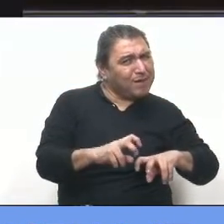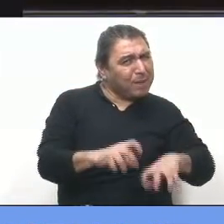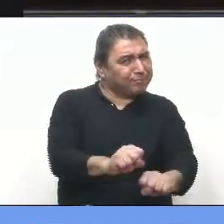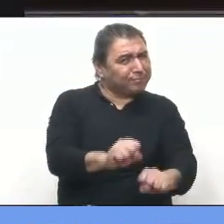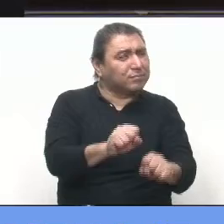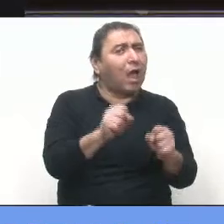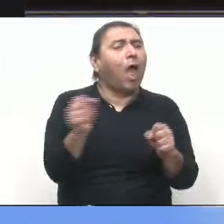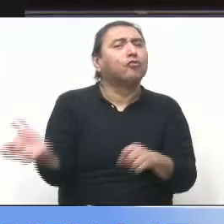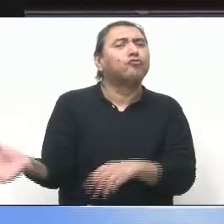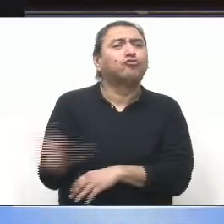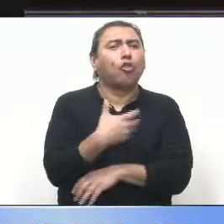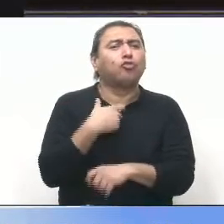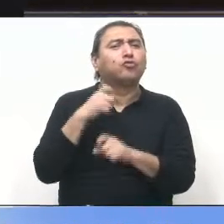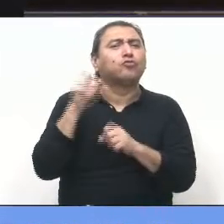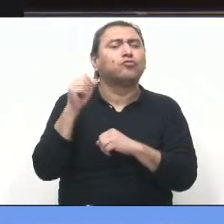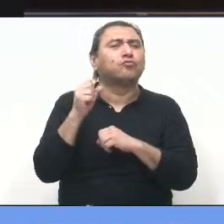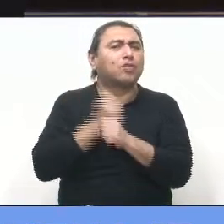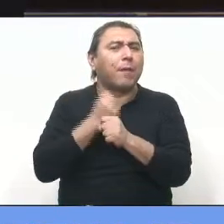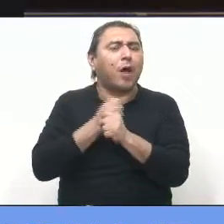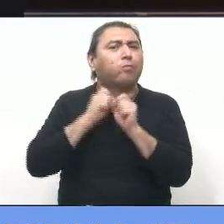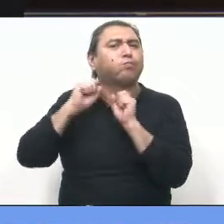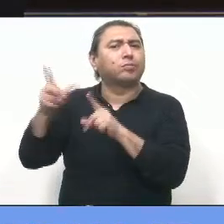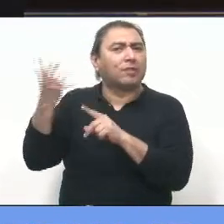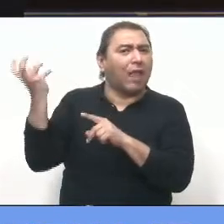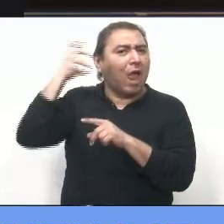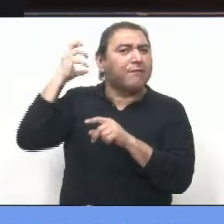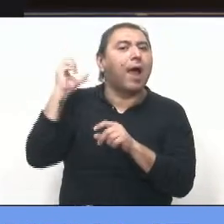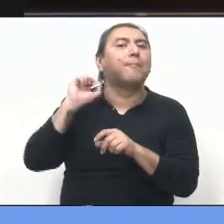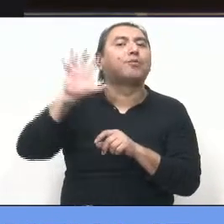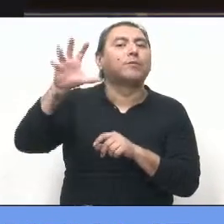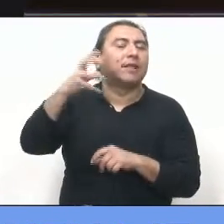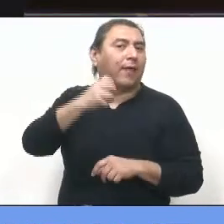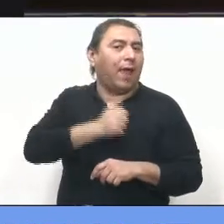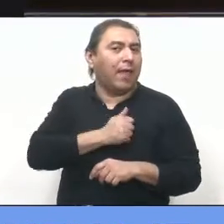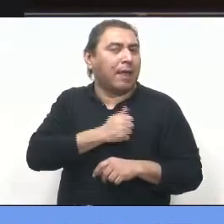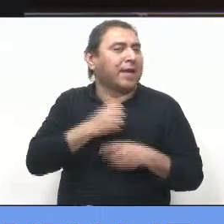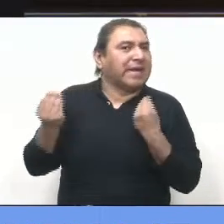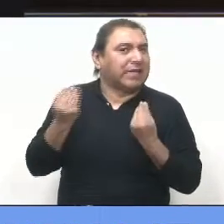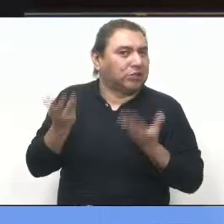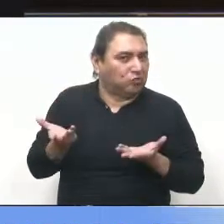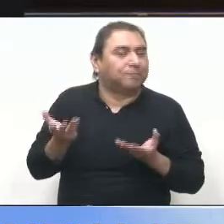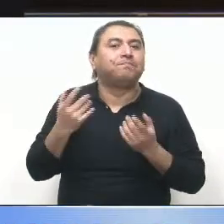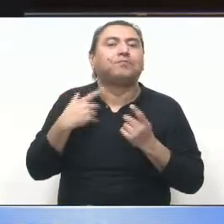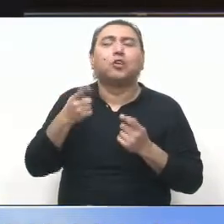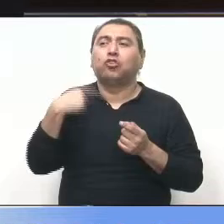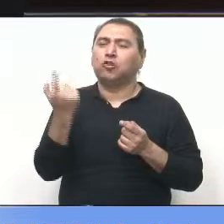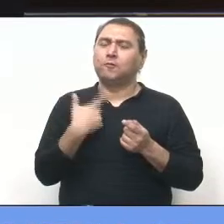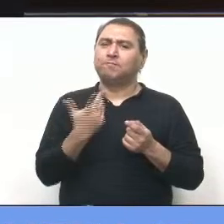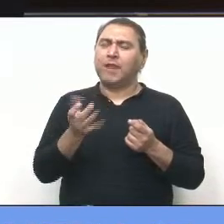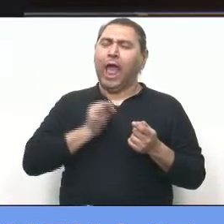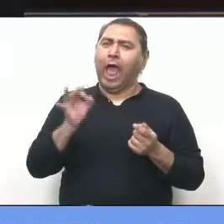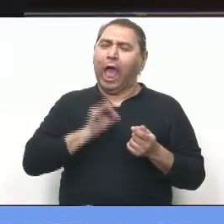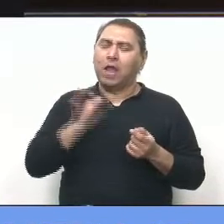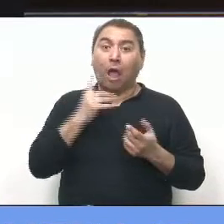ahí, hasta quienes somos peronistas de hace muchísimos años, descubrimos